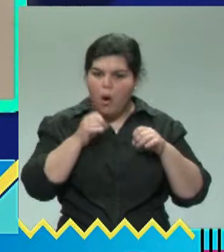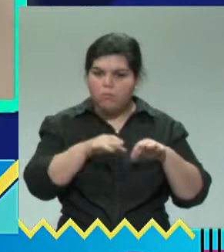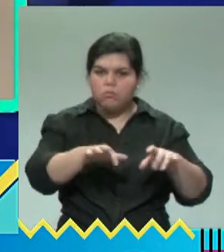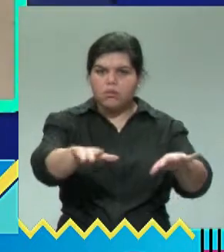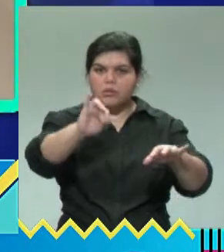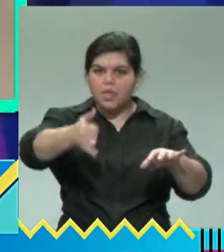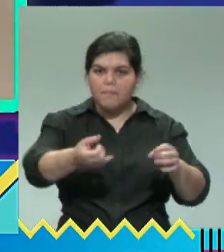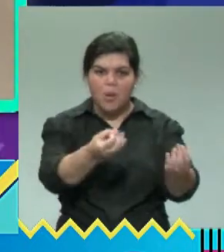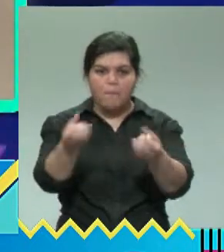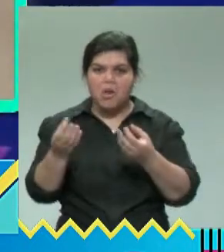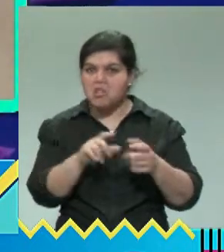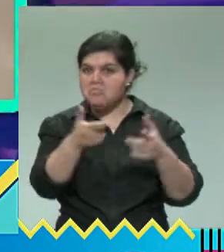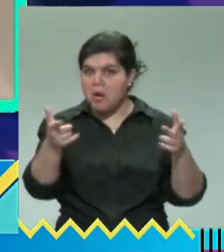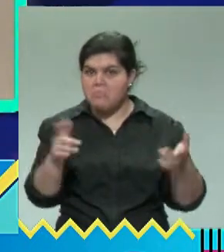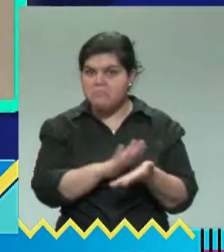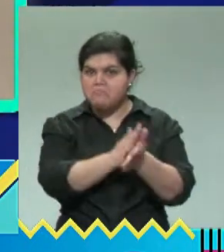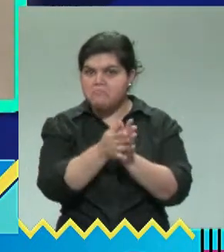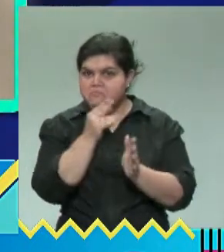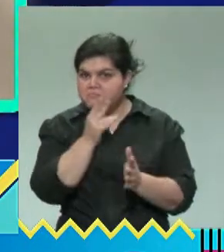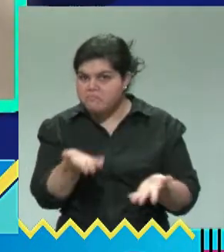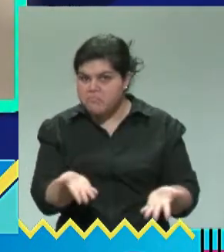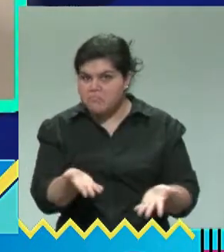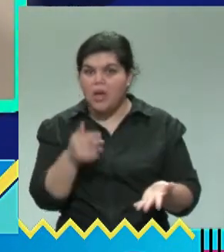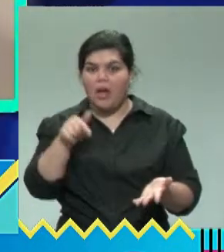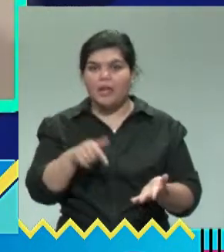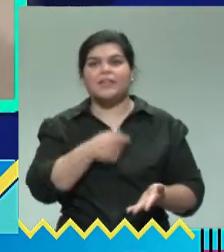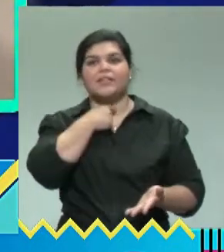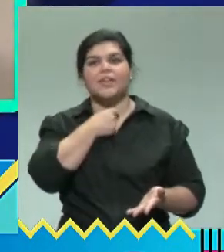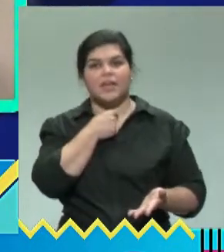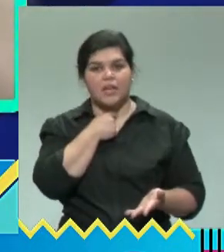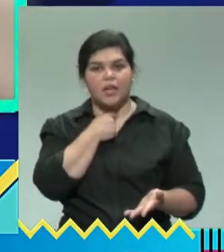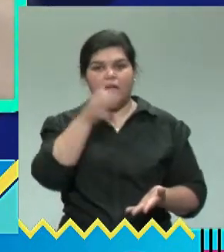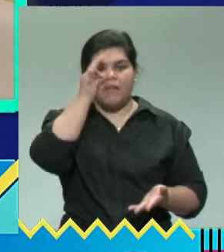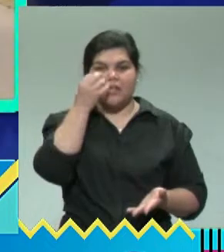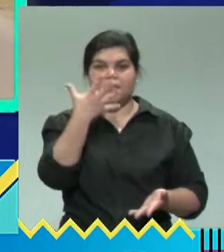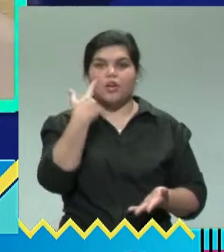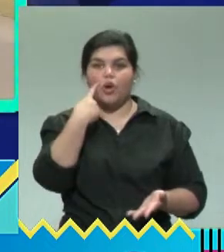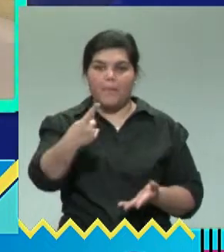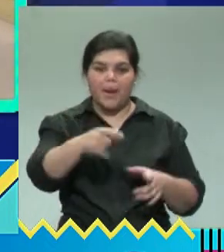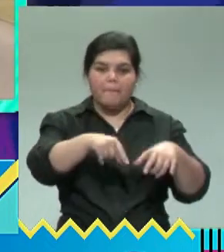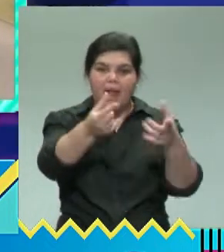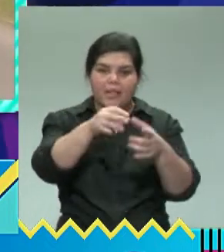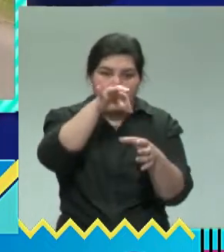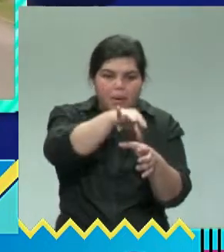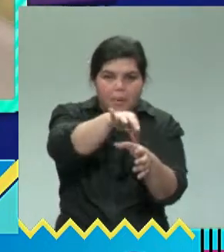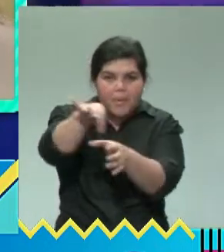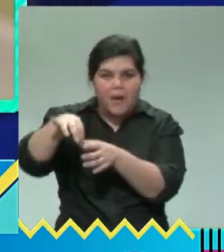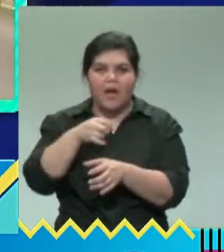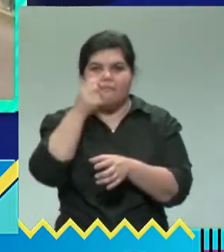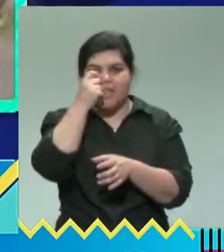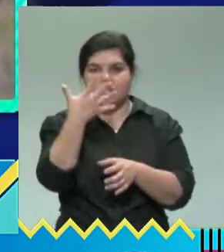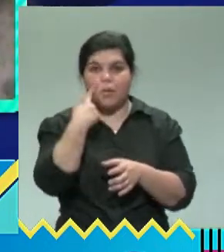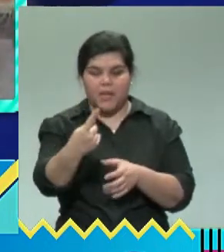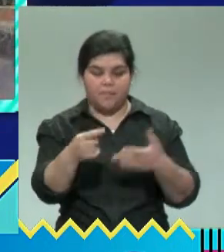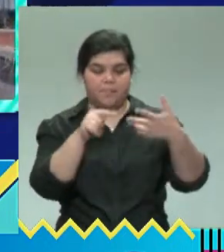Claro. Entonces tenemos la intención de generar 25.000 plantines al año. Ese sería el tercer componente. El